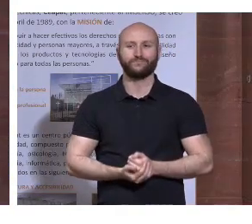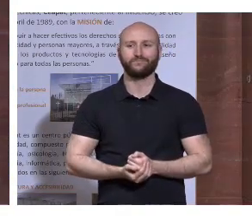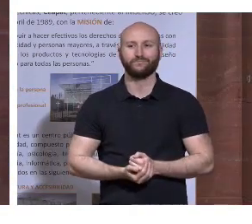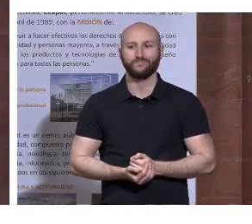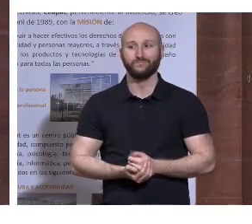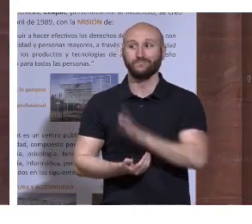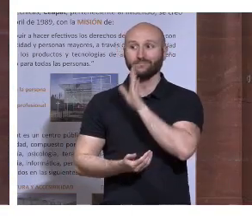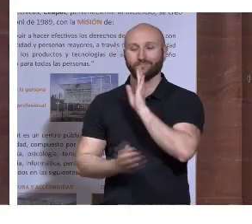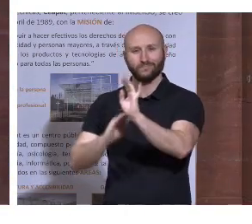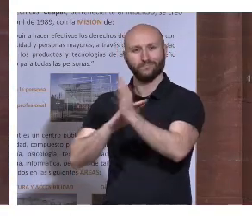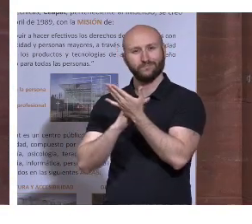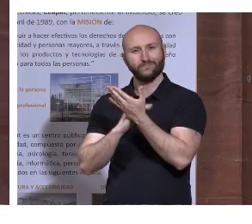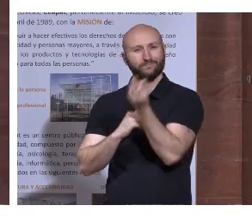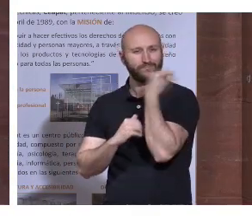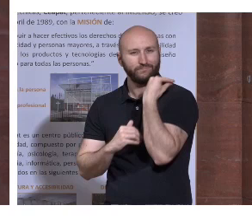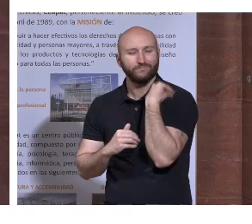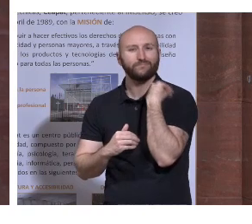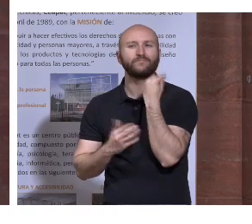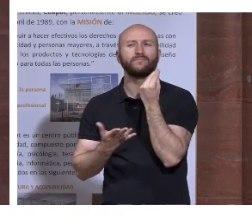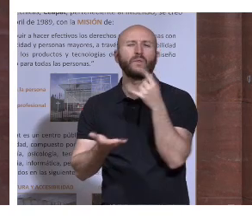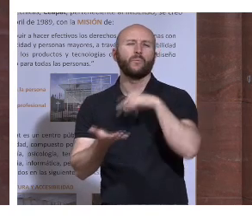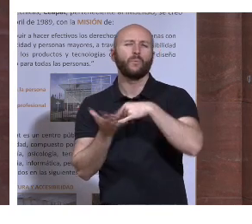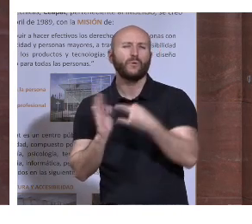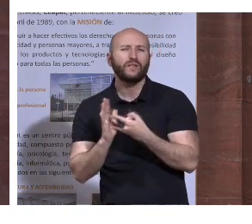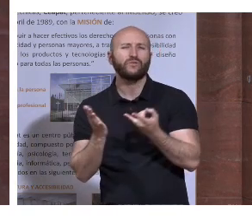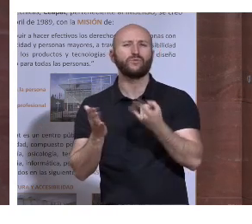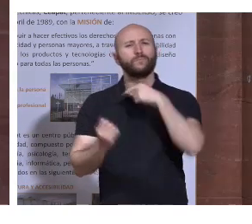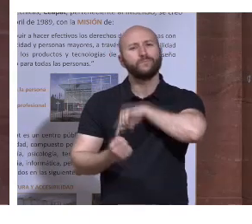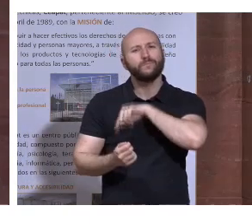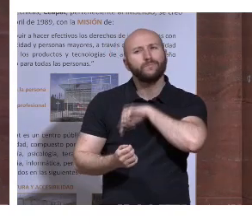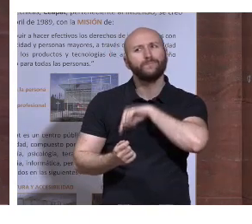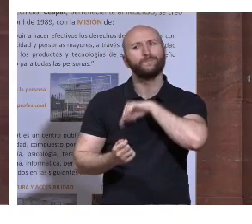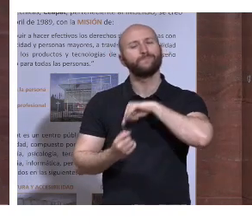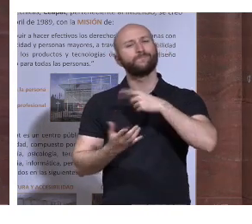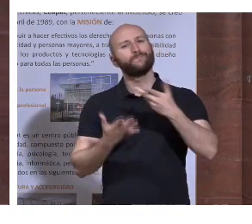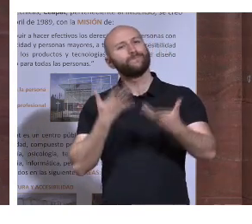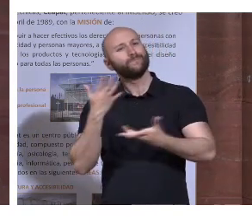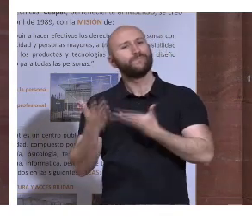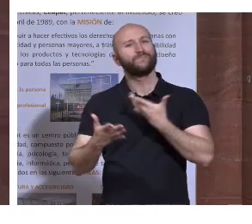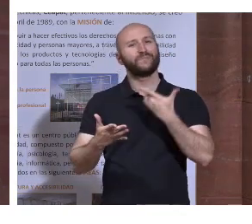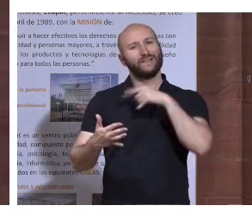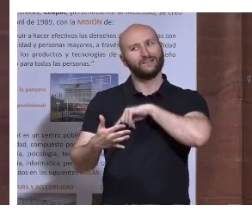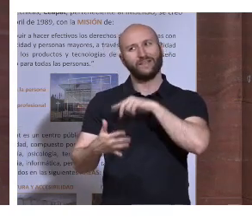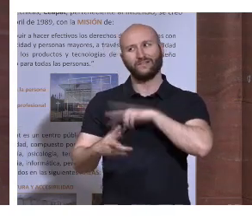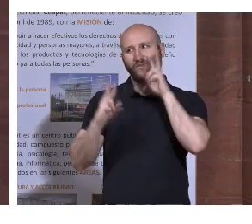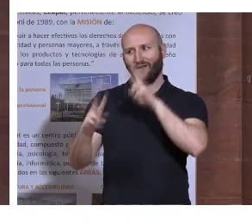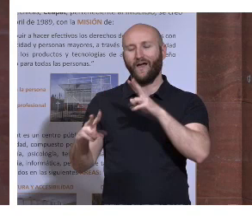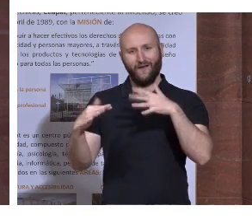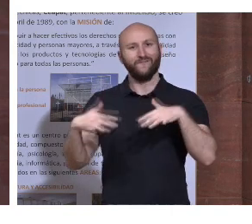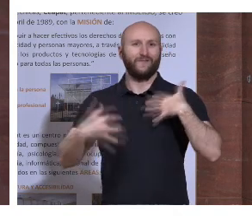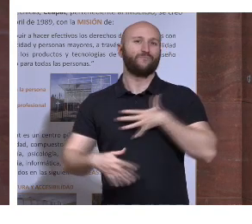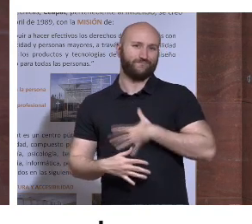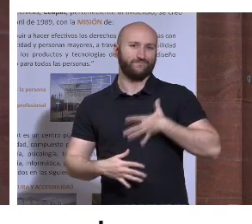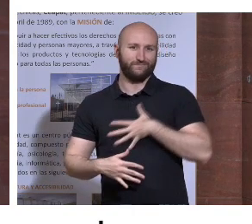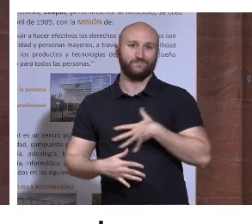nos planteabas esta pregunta de qué proyectos te sientes especialmente satisfecha, yo la verdad es que me